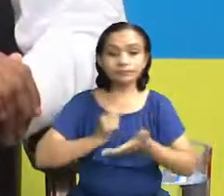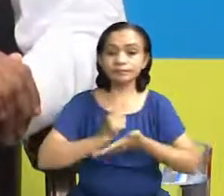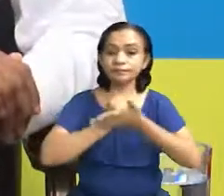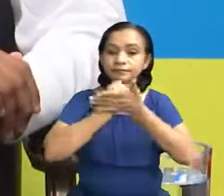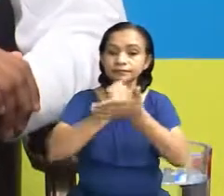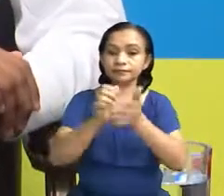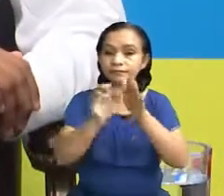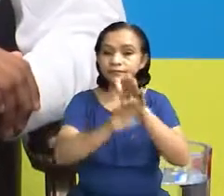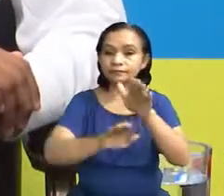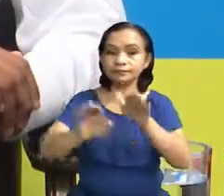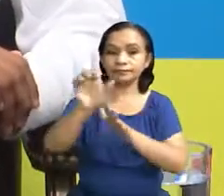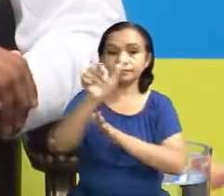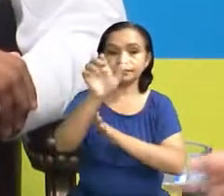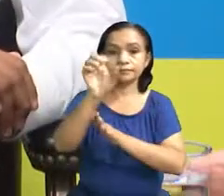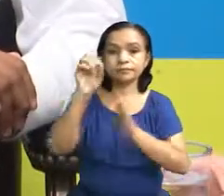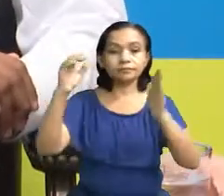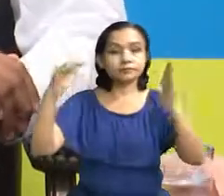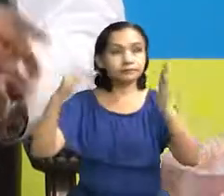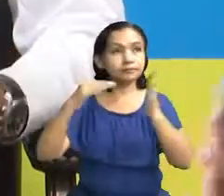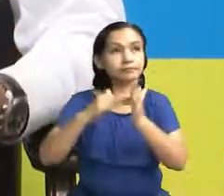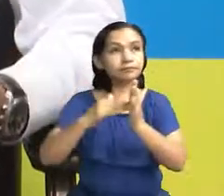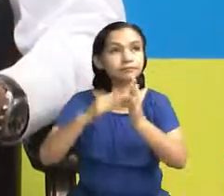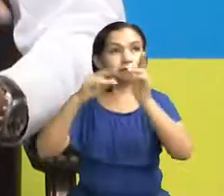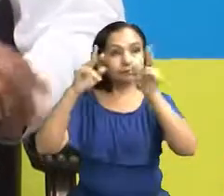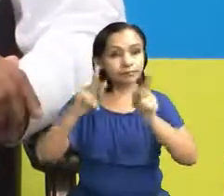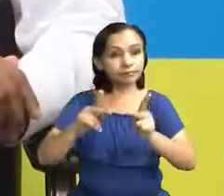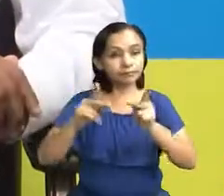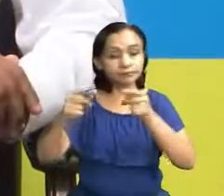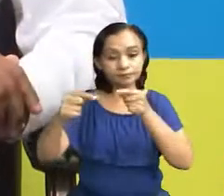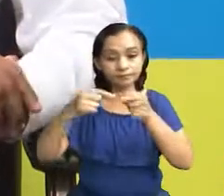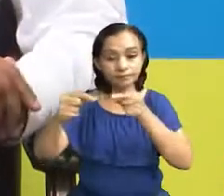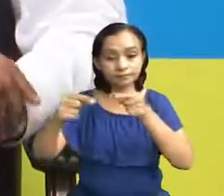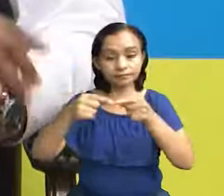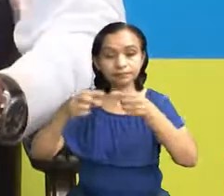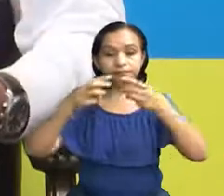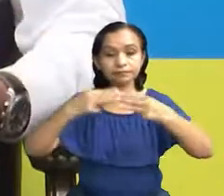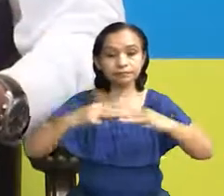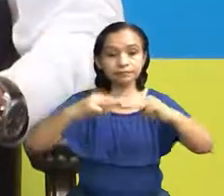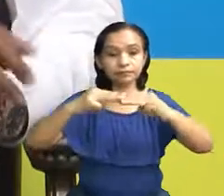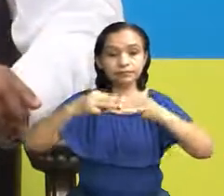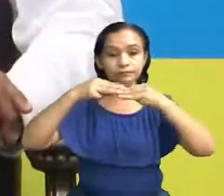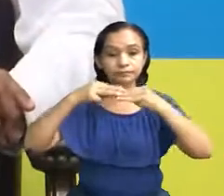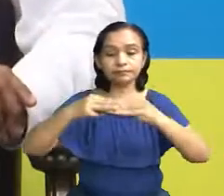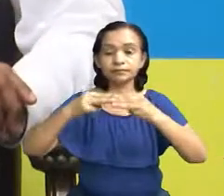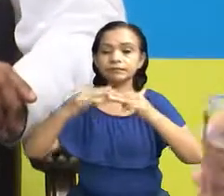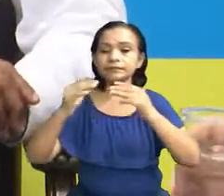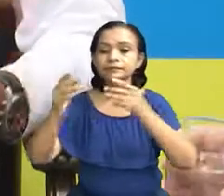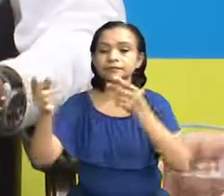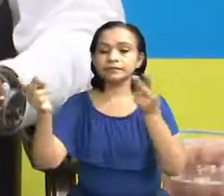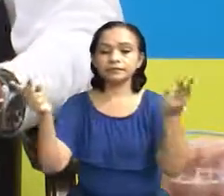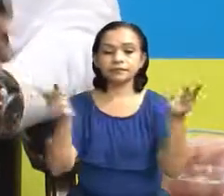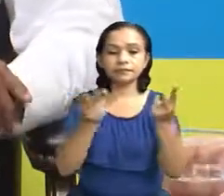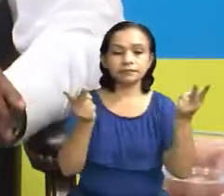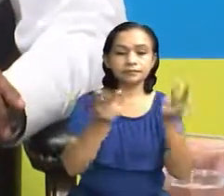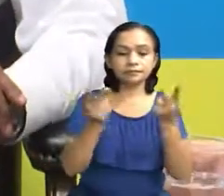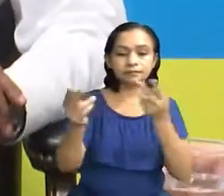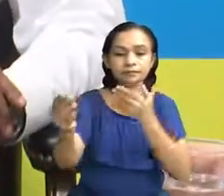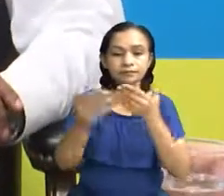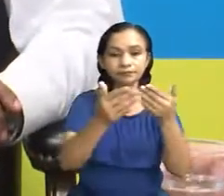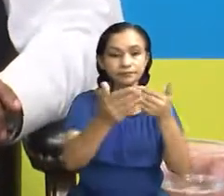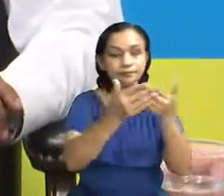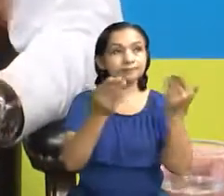a más de 60 mil personas de este municipio de Matiare y sus alrededores. Así que una importante